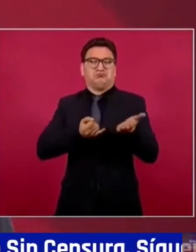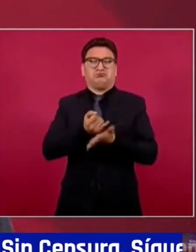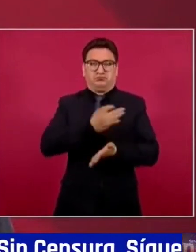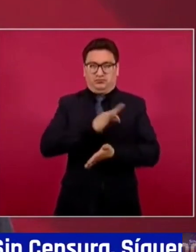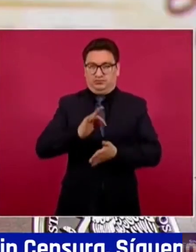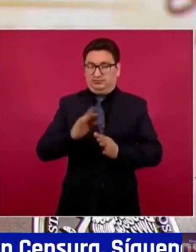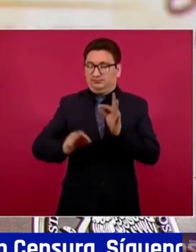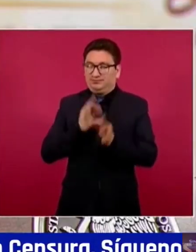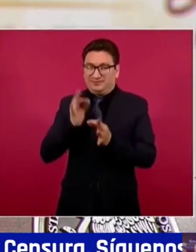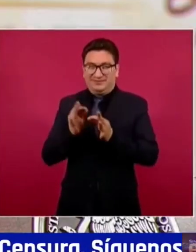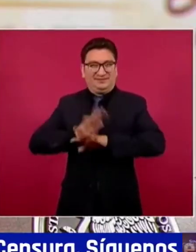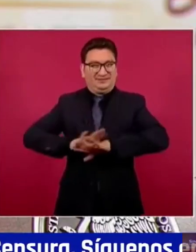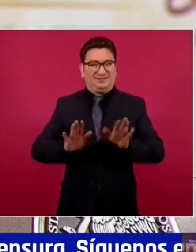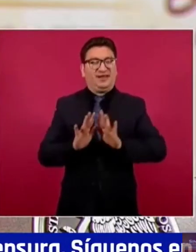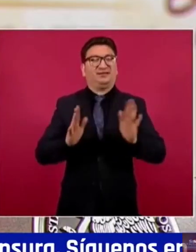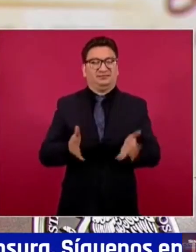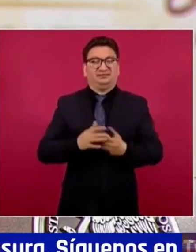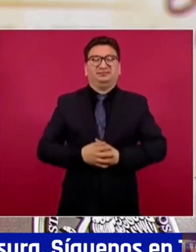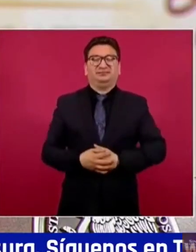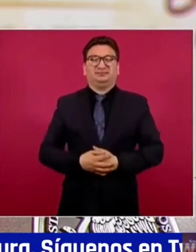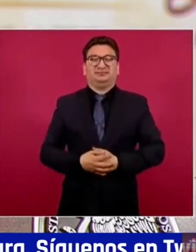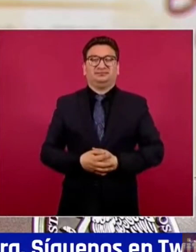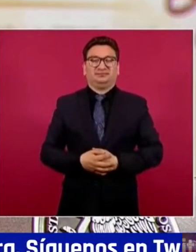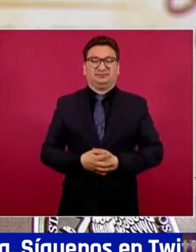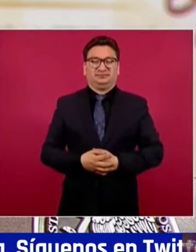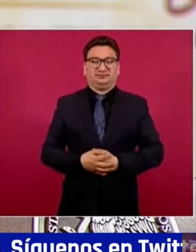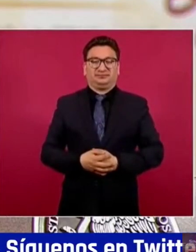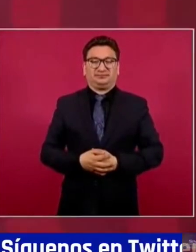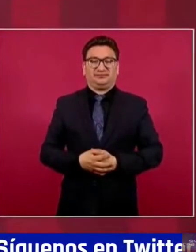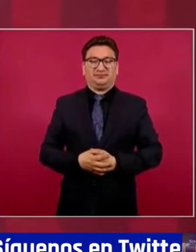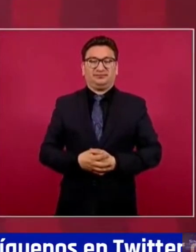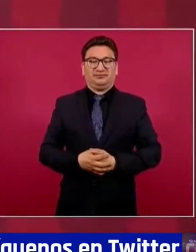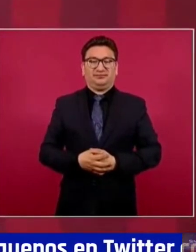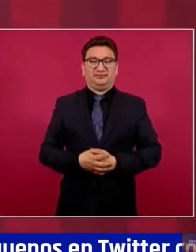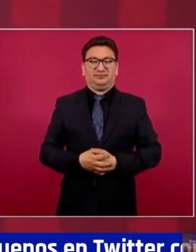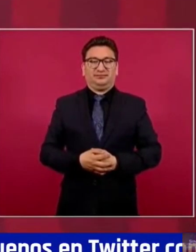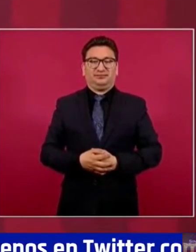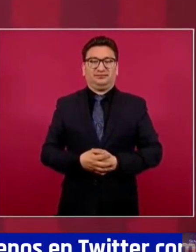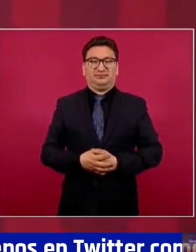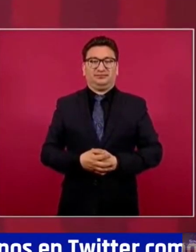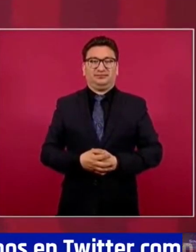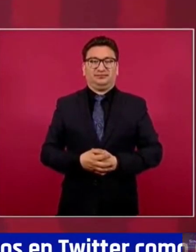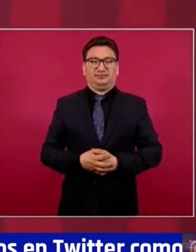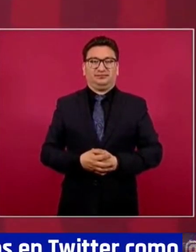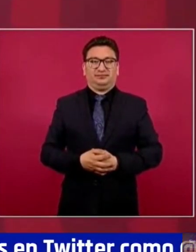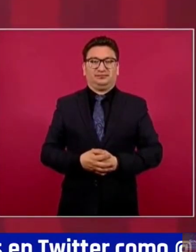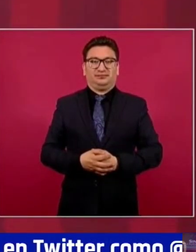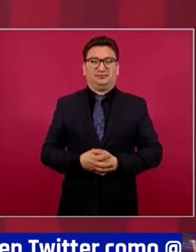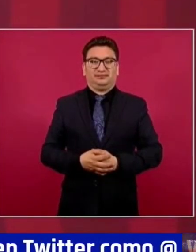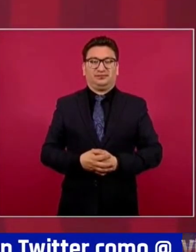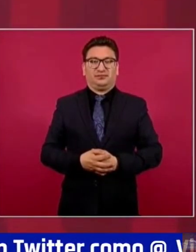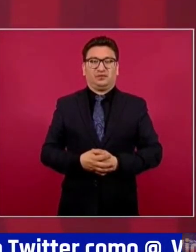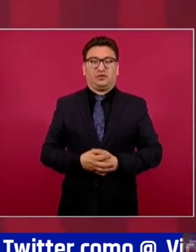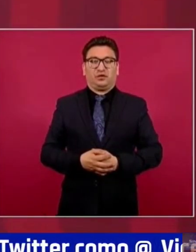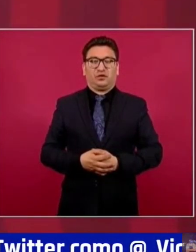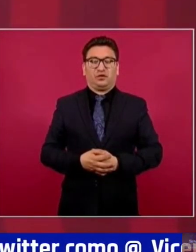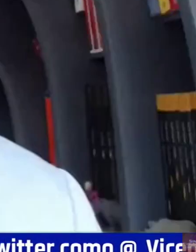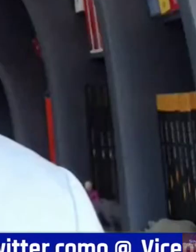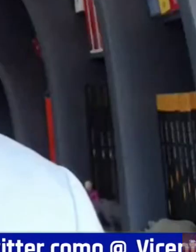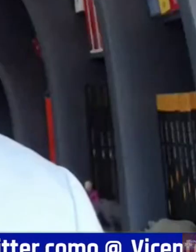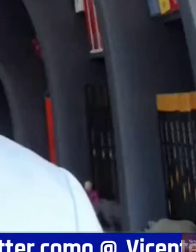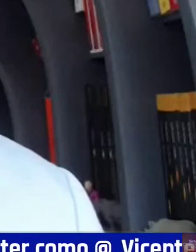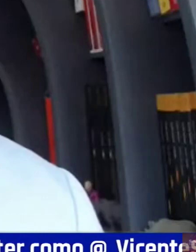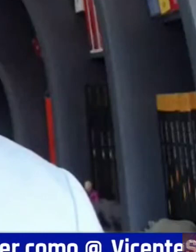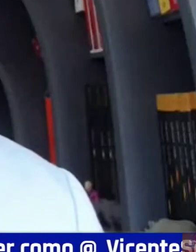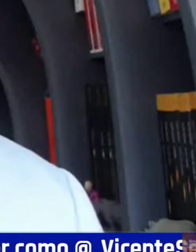López Obrador en una lista de populistas que él ha hecho con la mano en la cintura. Ha dicho que la Cuarta